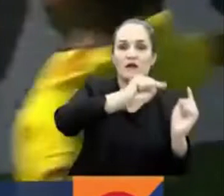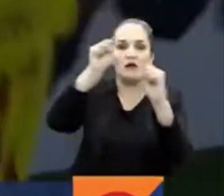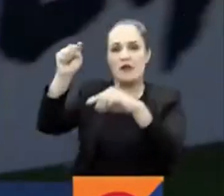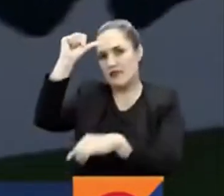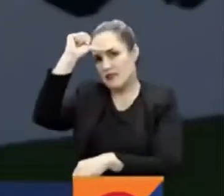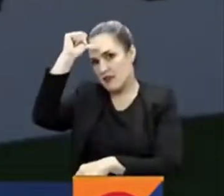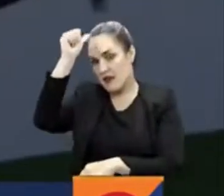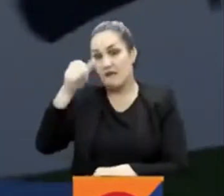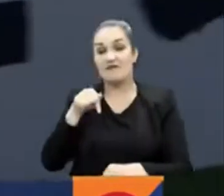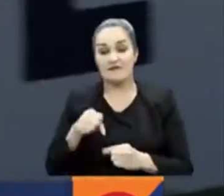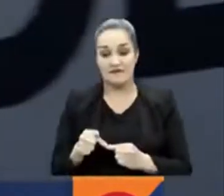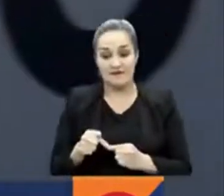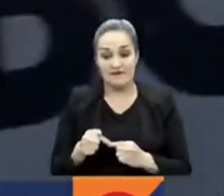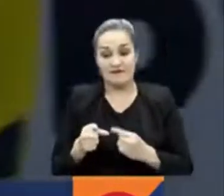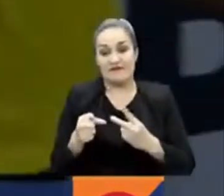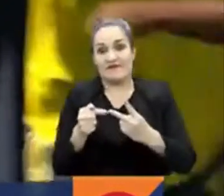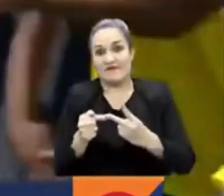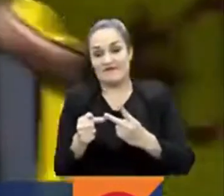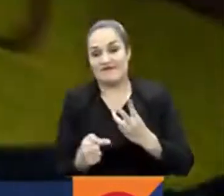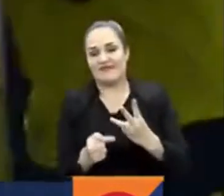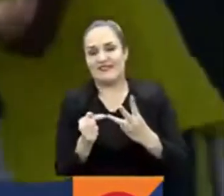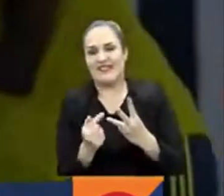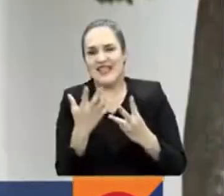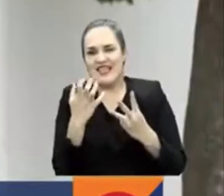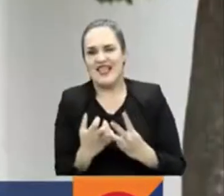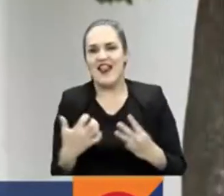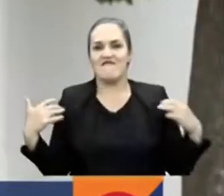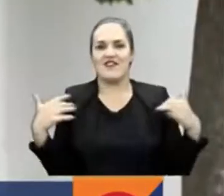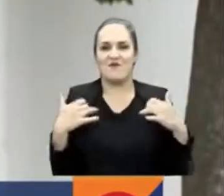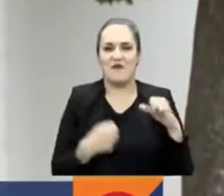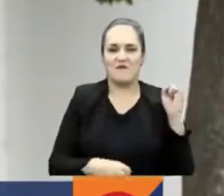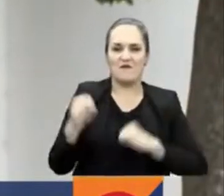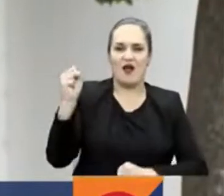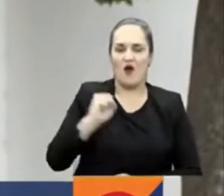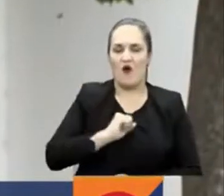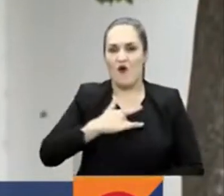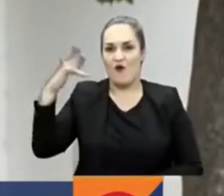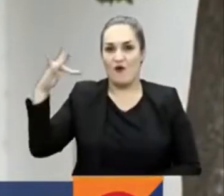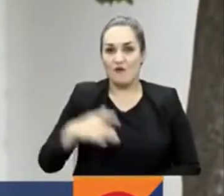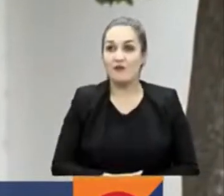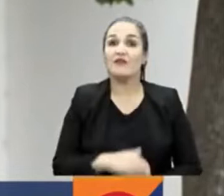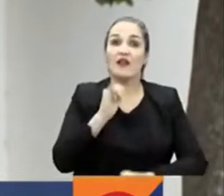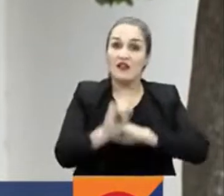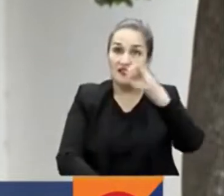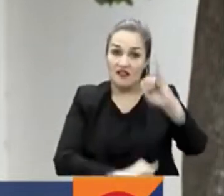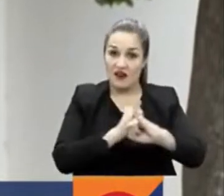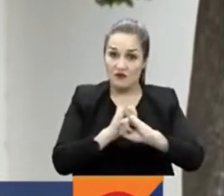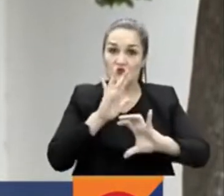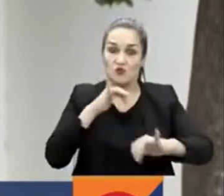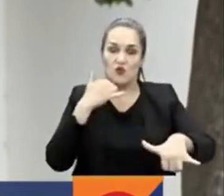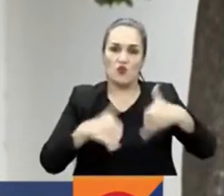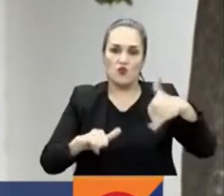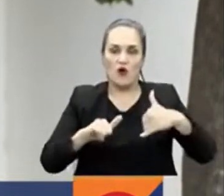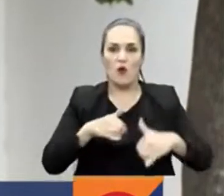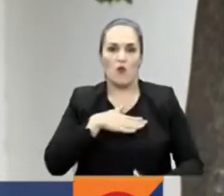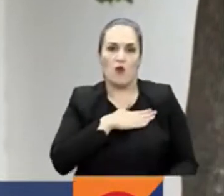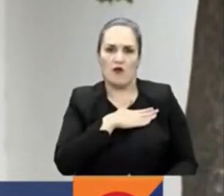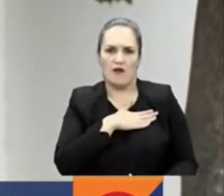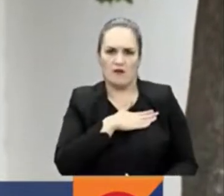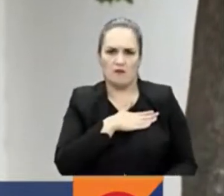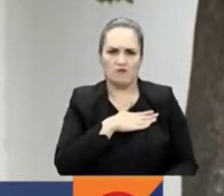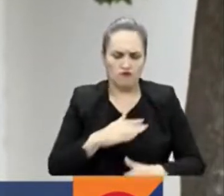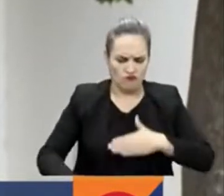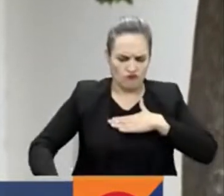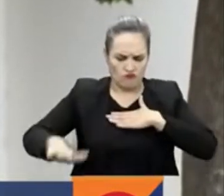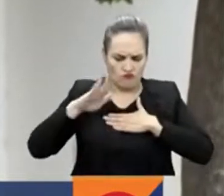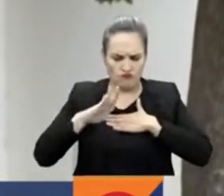en 2022. Ahora va por el oro en Valledupar. Otro torneo internacional que son Juegos Bolivarianos, que los asumimos con la